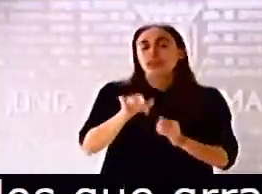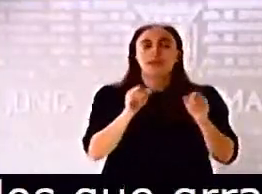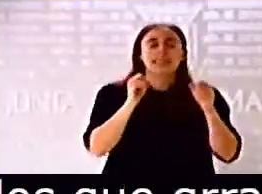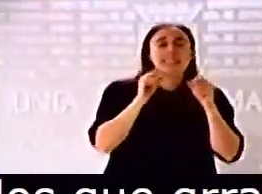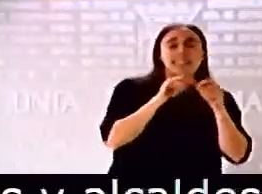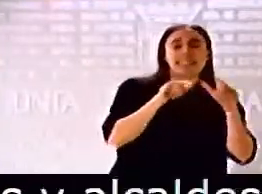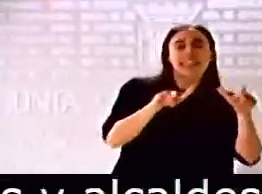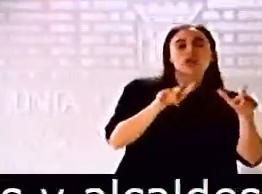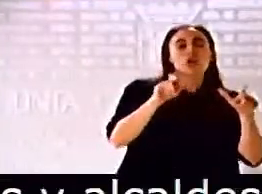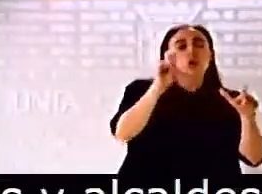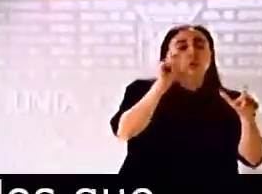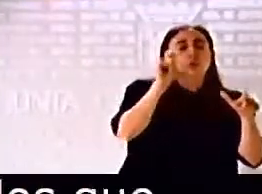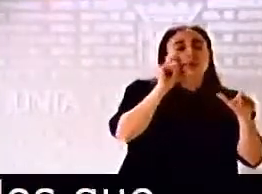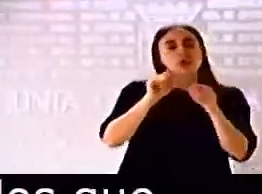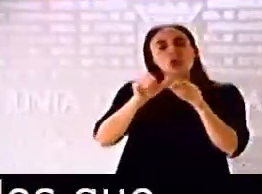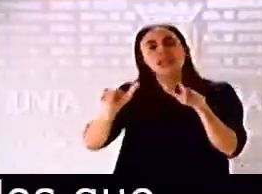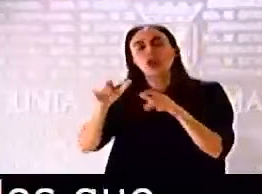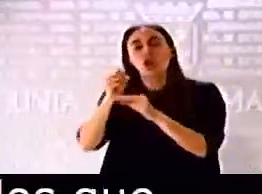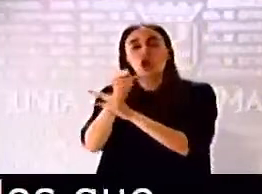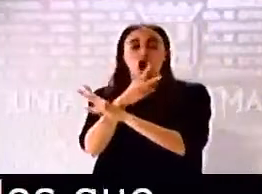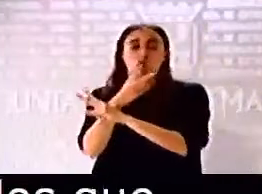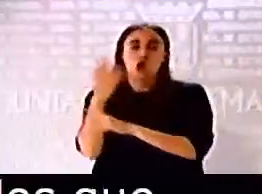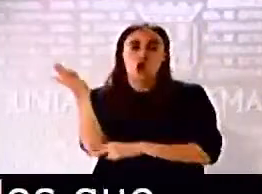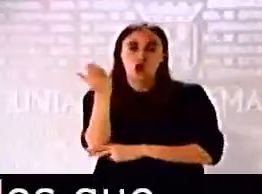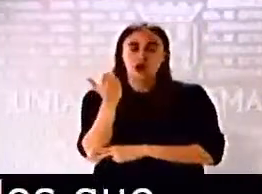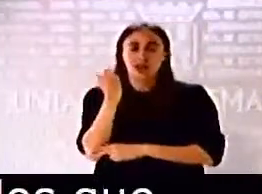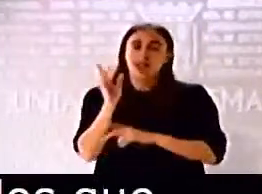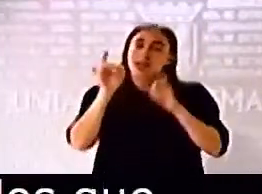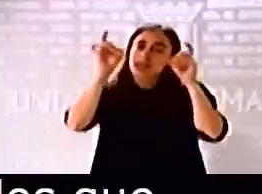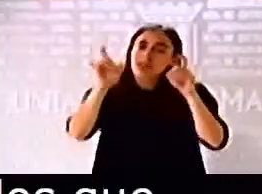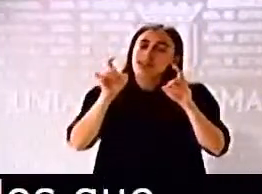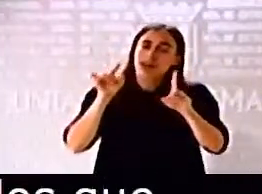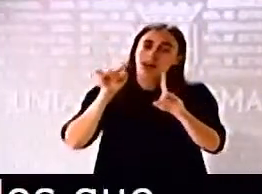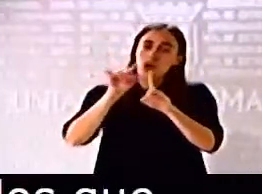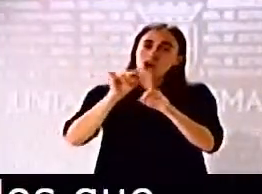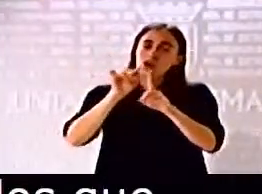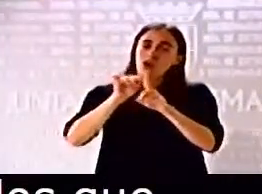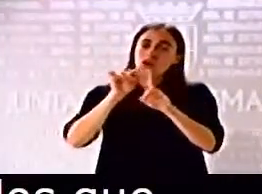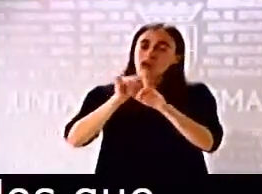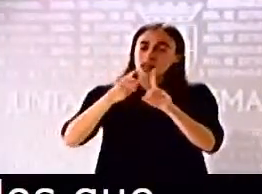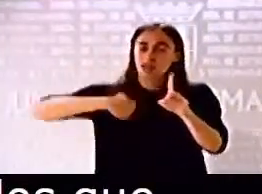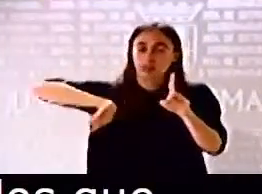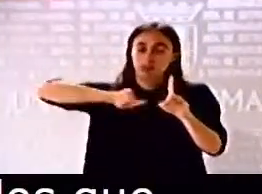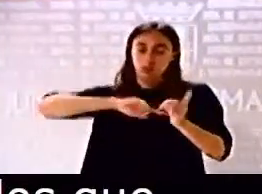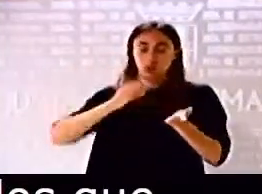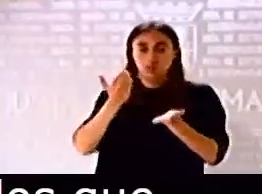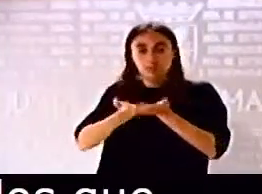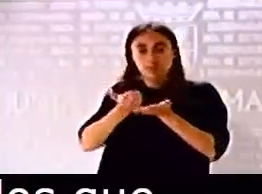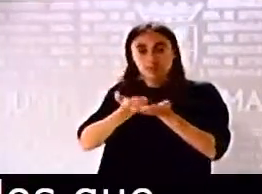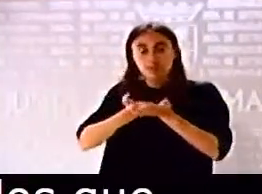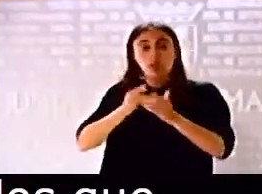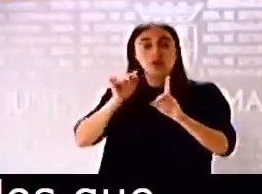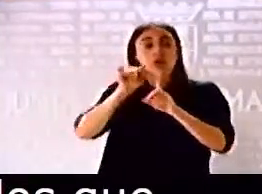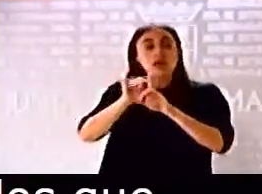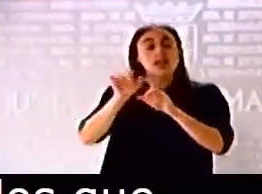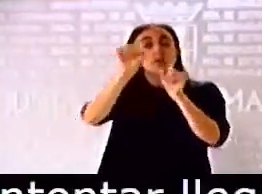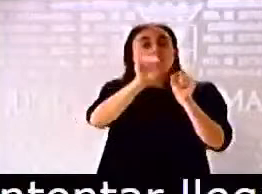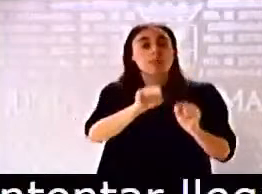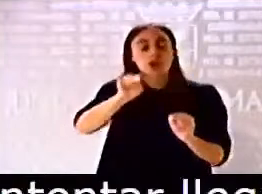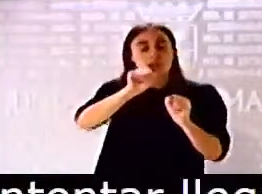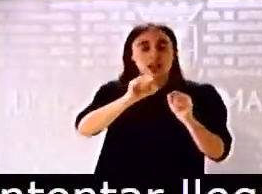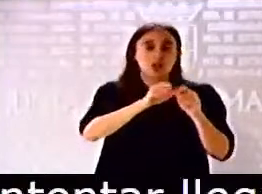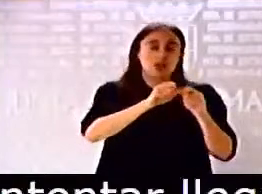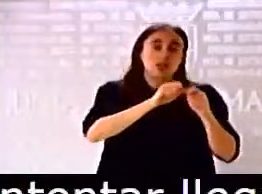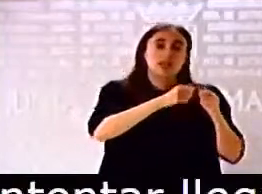hostelería vamos a intentar llegar a ese objetivo que nos habíamos propuesto de la protección del sector del